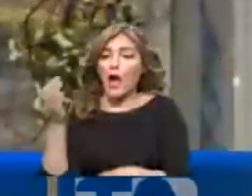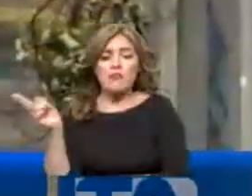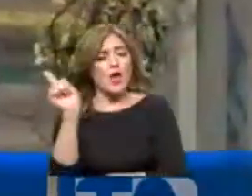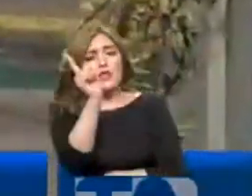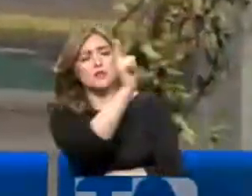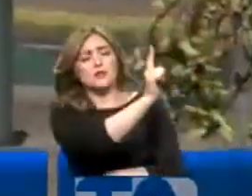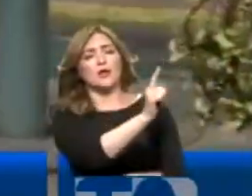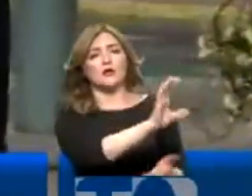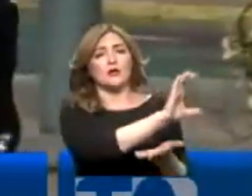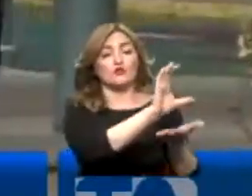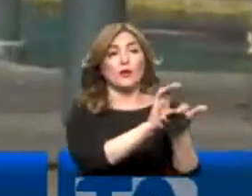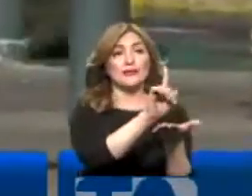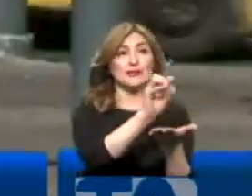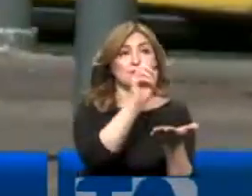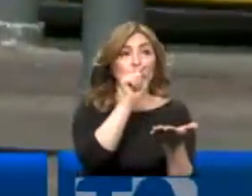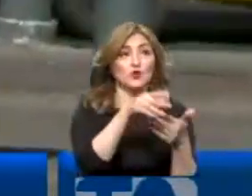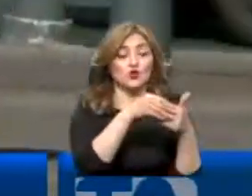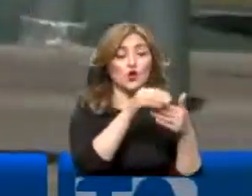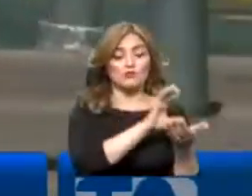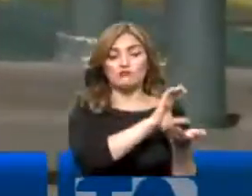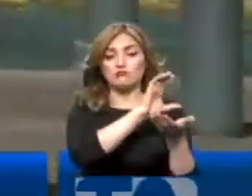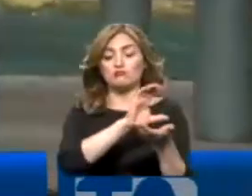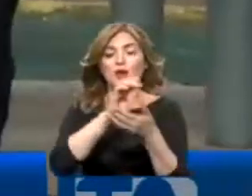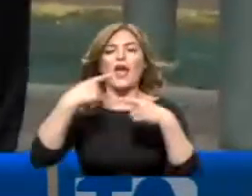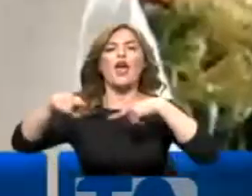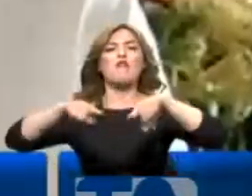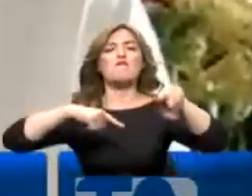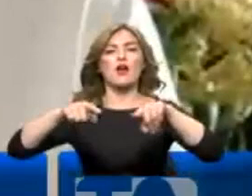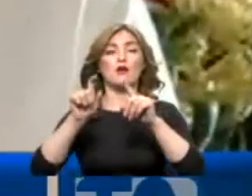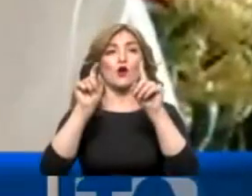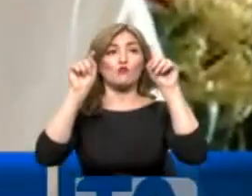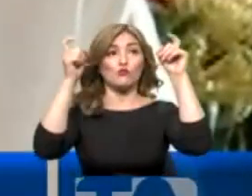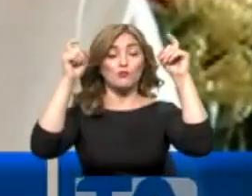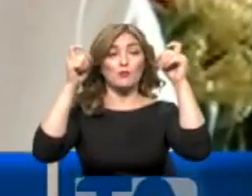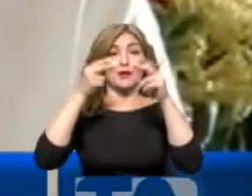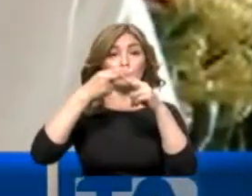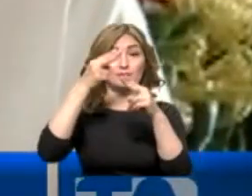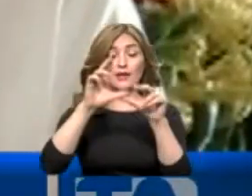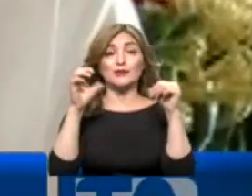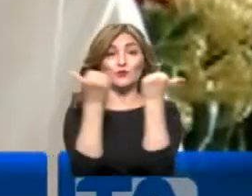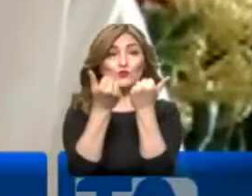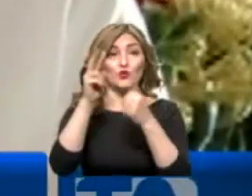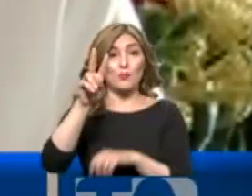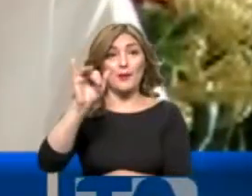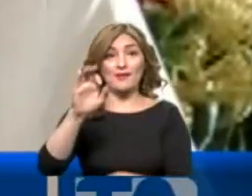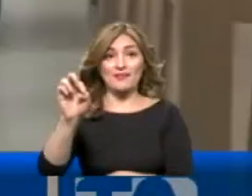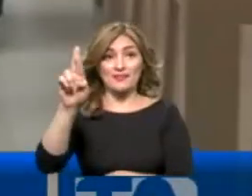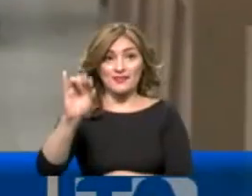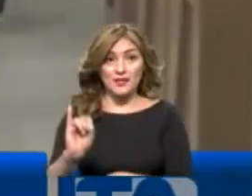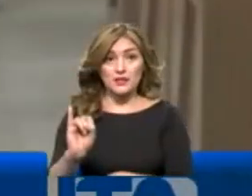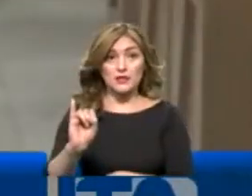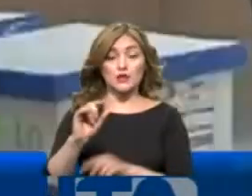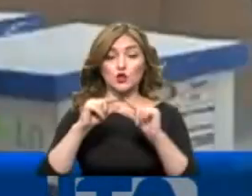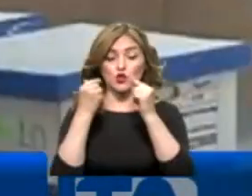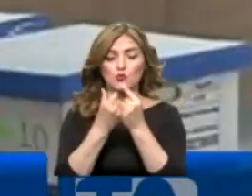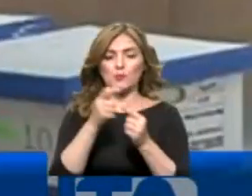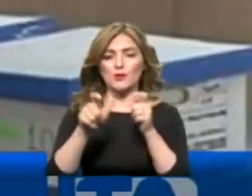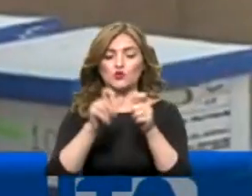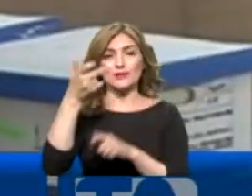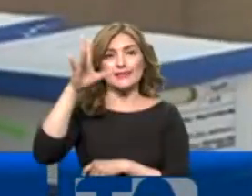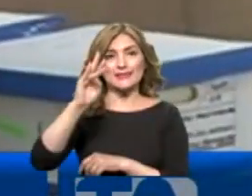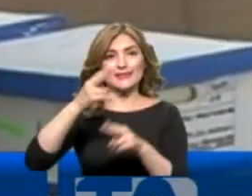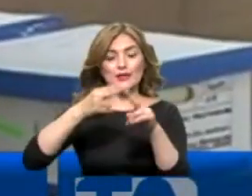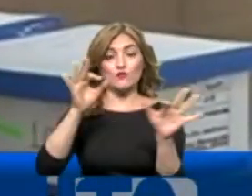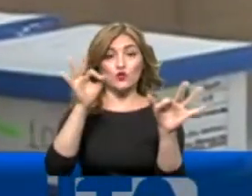recibir $100,000 en efectivo. Quien fue su jefe de campaña, el ex asambleísta Cristian Viteri, también consta en el grupo de los 17